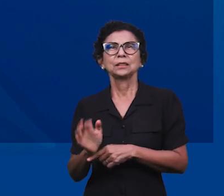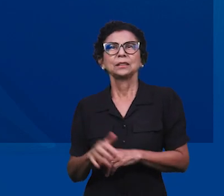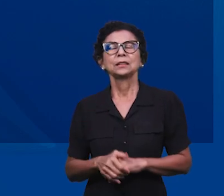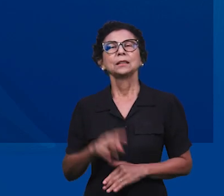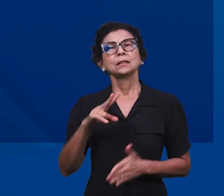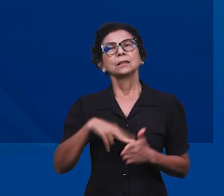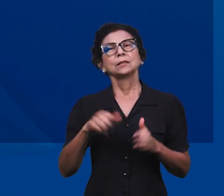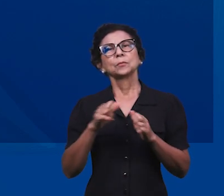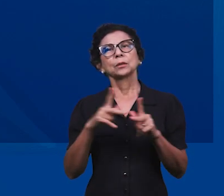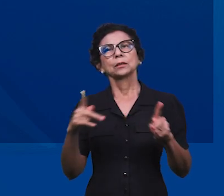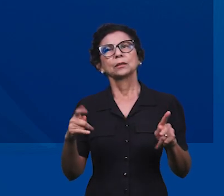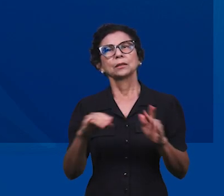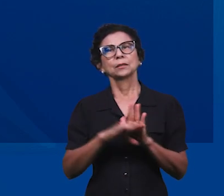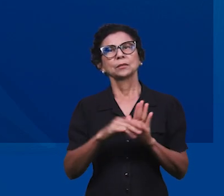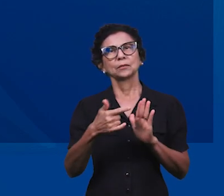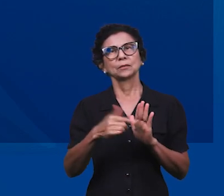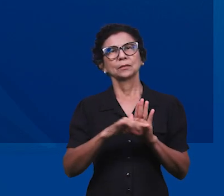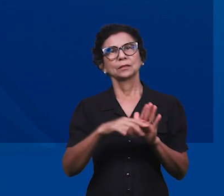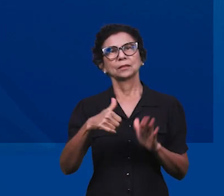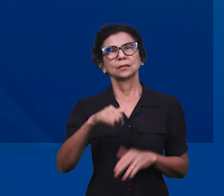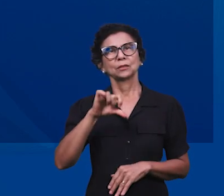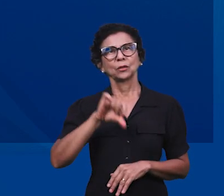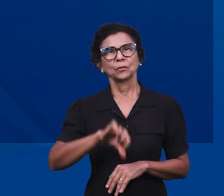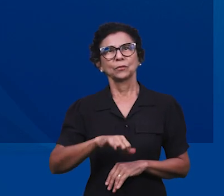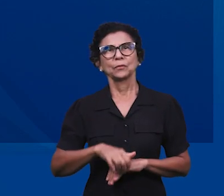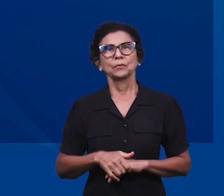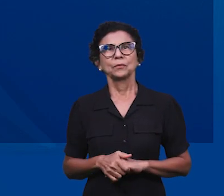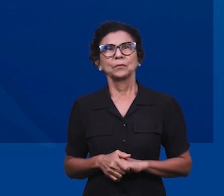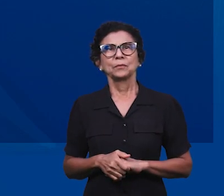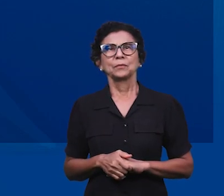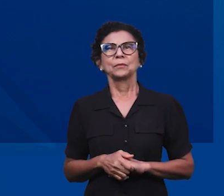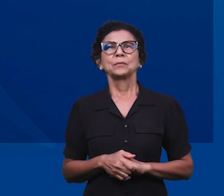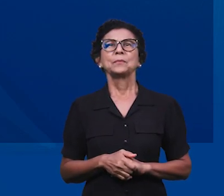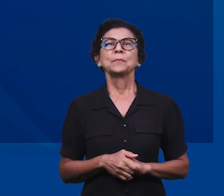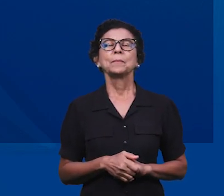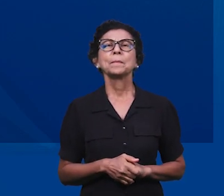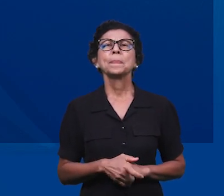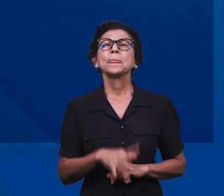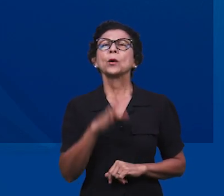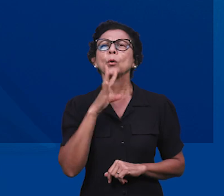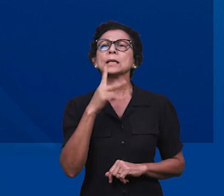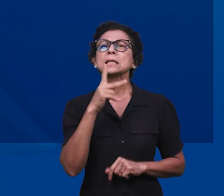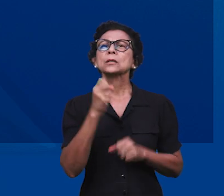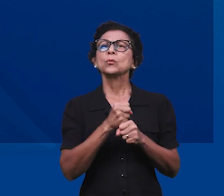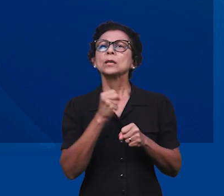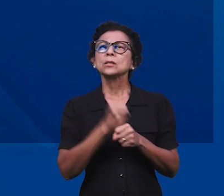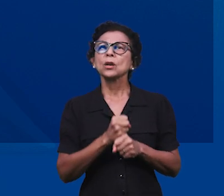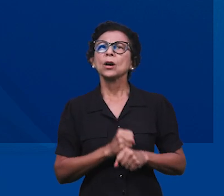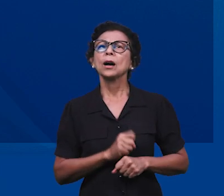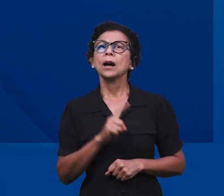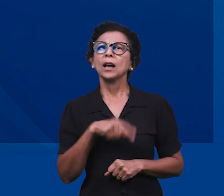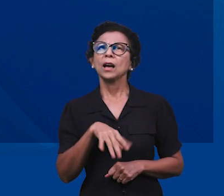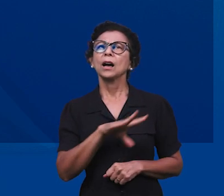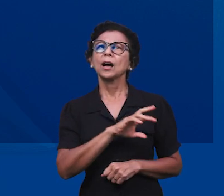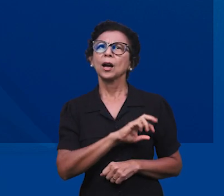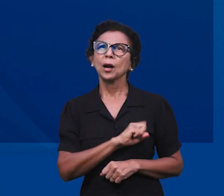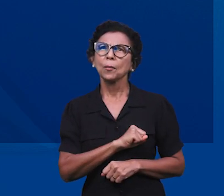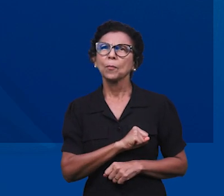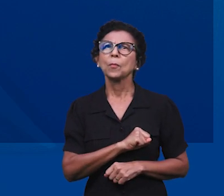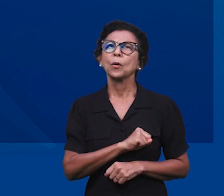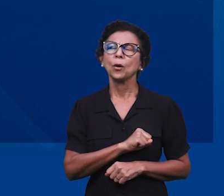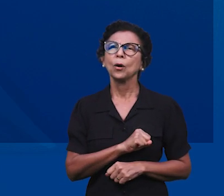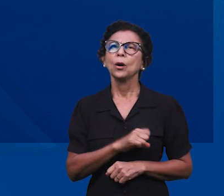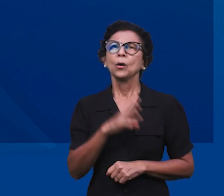Leyendo Apocalipsis capítulo 2, versículo 19. Yo conozco tus obras, y amor,